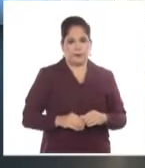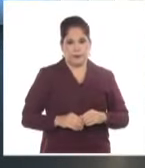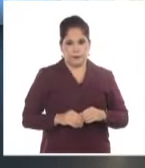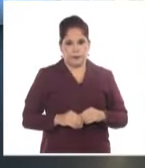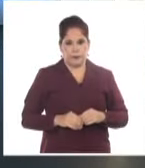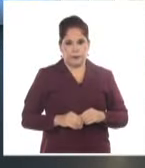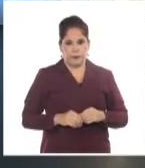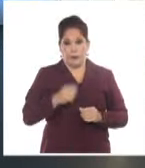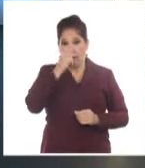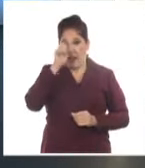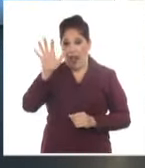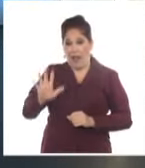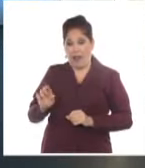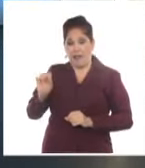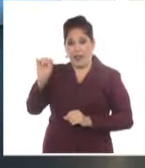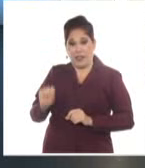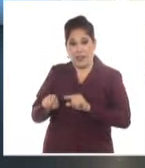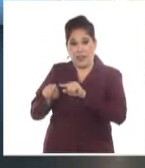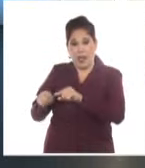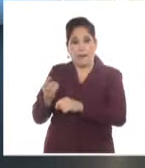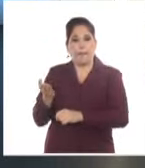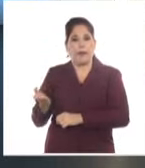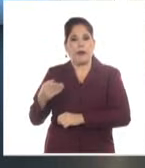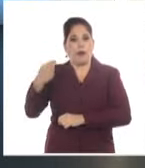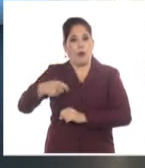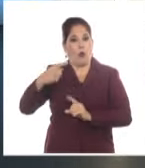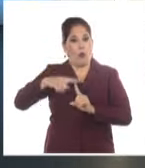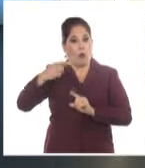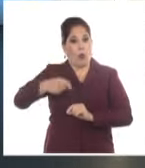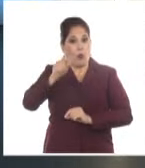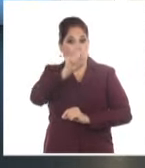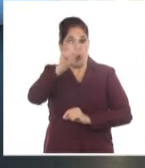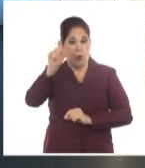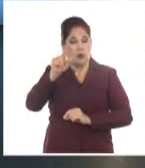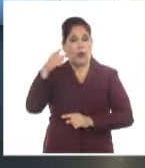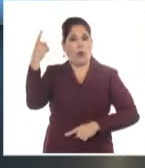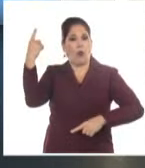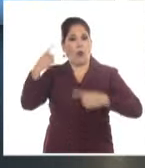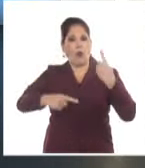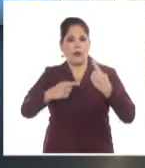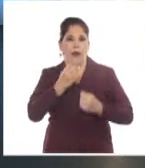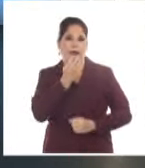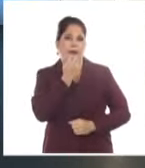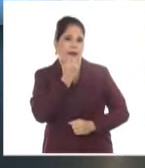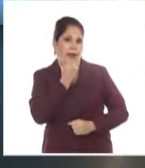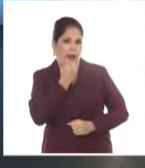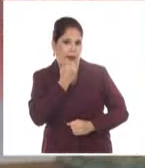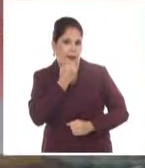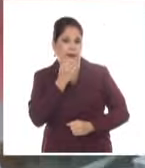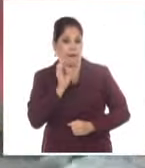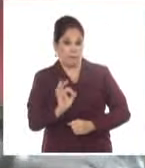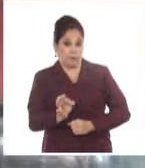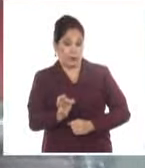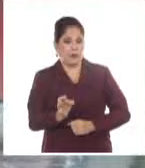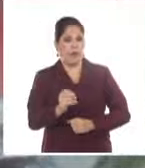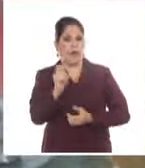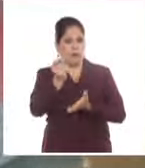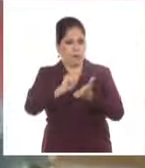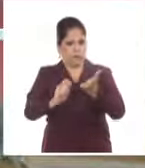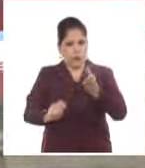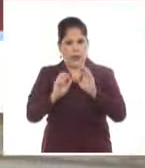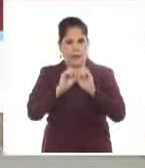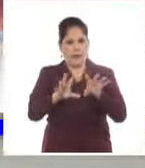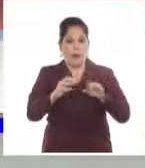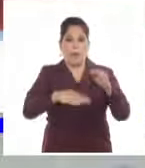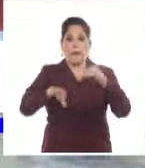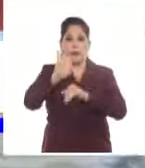Sudáfrica presentó una petición urgente a la Corte Internacional de Justicia contra la ofensiva israelí en Rafah. En un comunicado divulgado por el